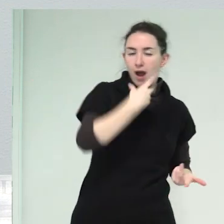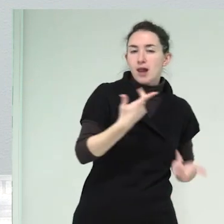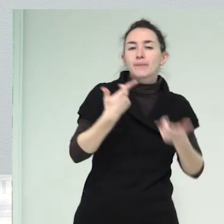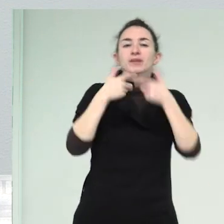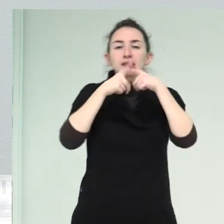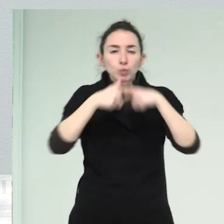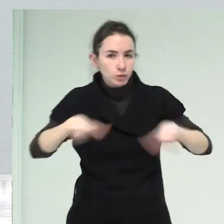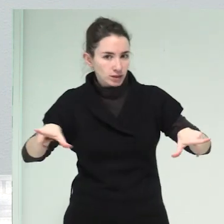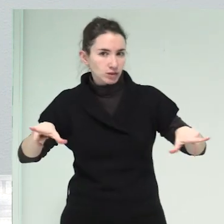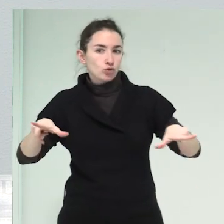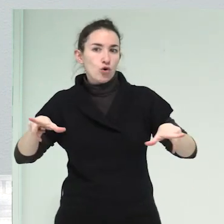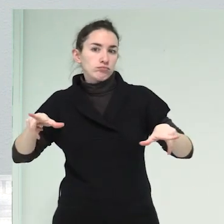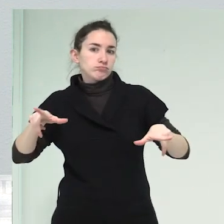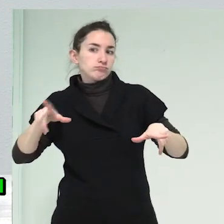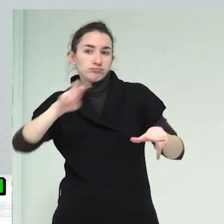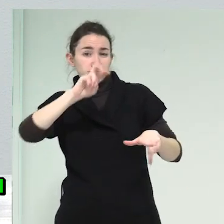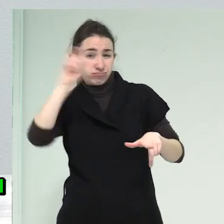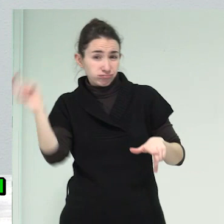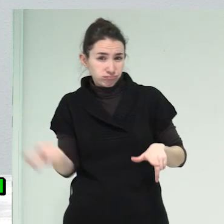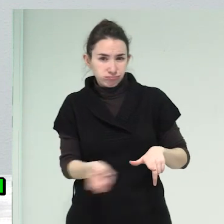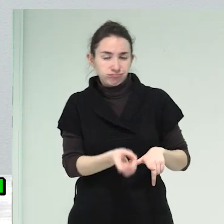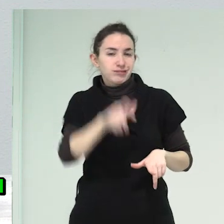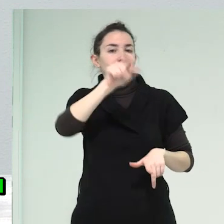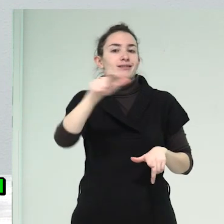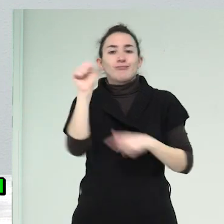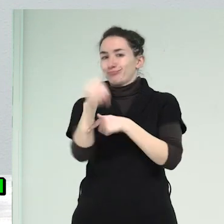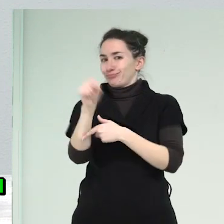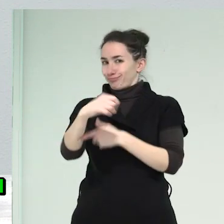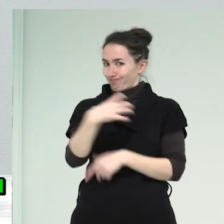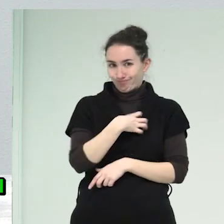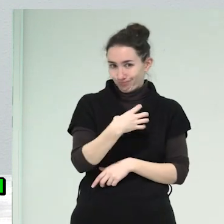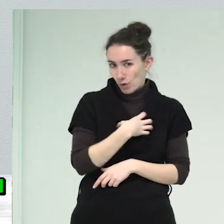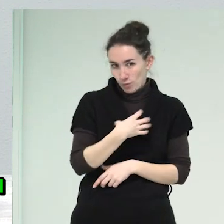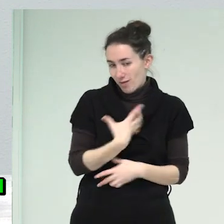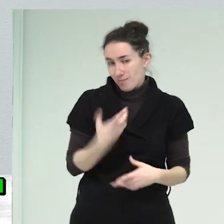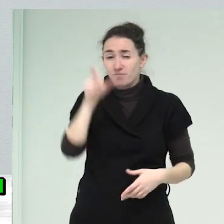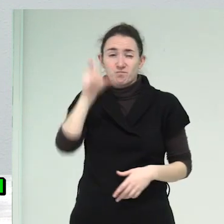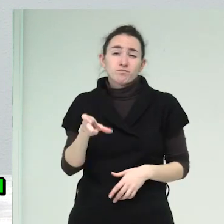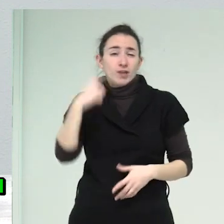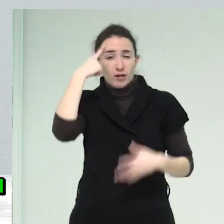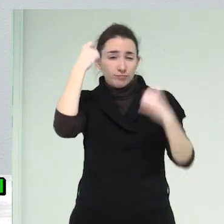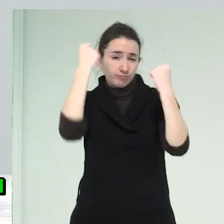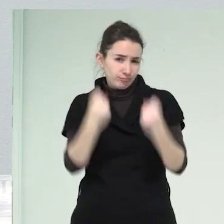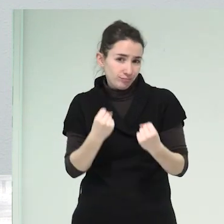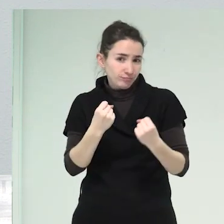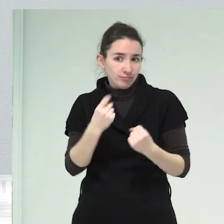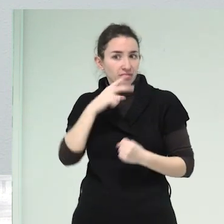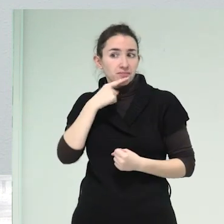a lo lingüístico, a lo geográfico y a las jerarquías raciales. Eso nos dice el maestro Grotfogel, y retomo yo sus